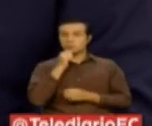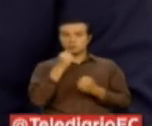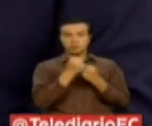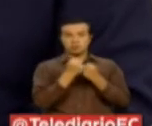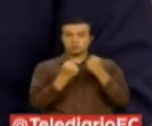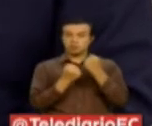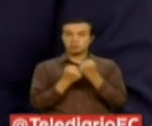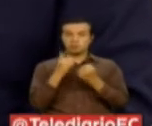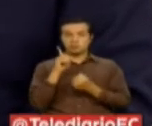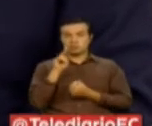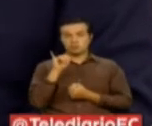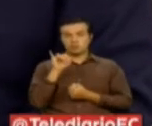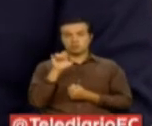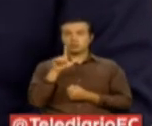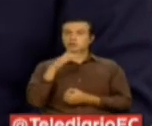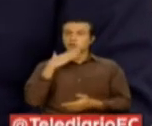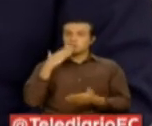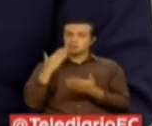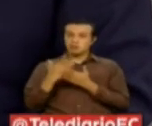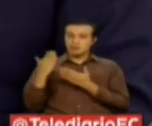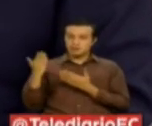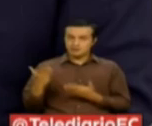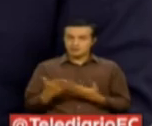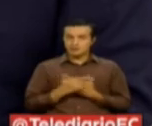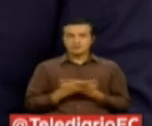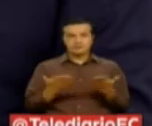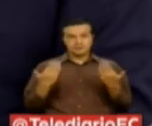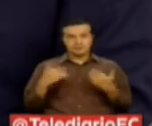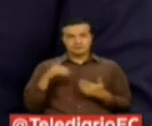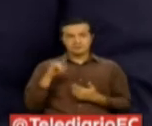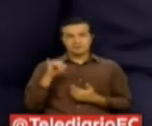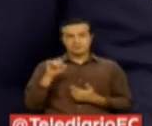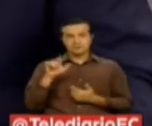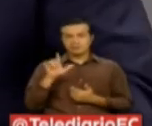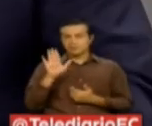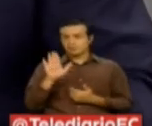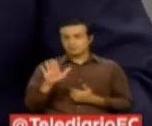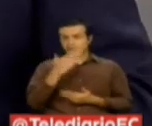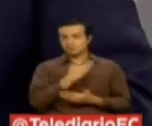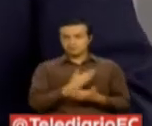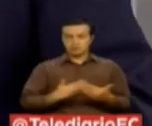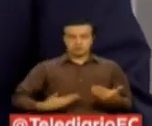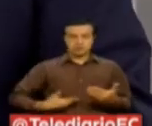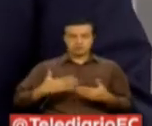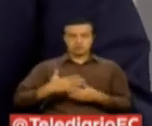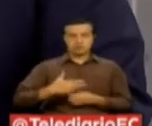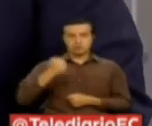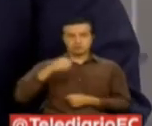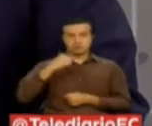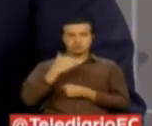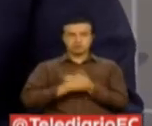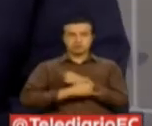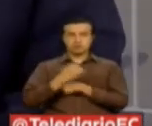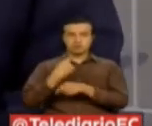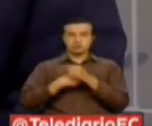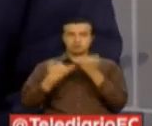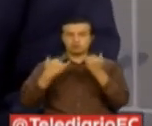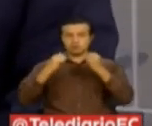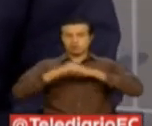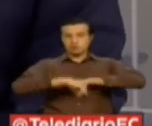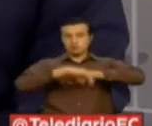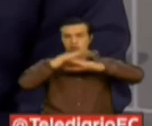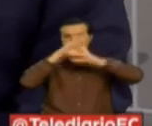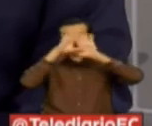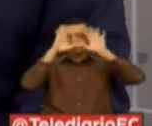lo privado danielle legarda gracias por estar en primera impresión daniel legarda presidente de flex fedex por esta mañana